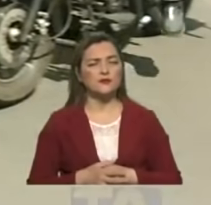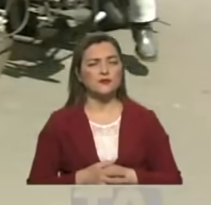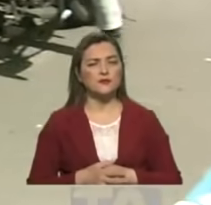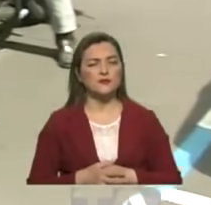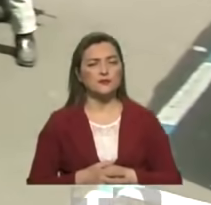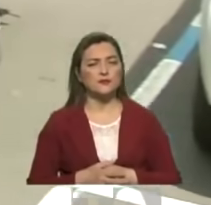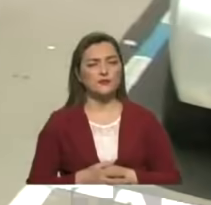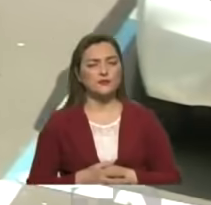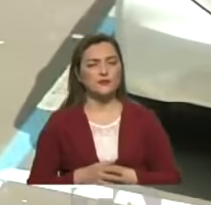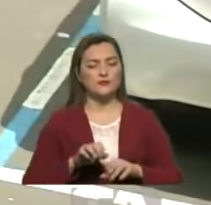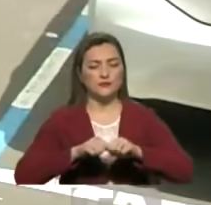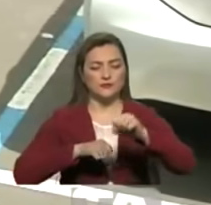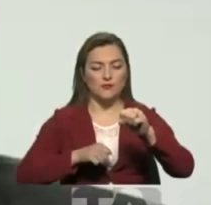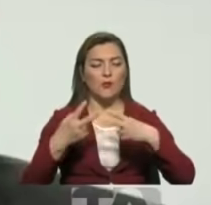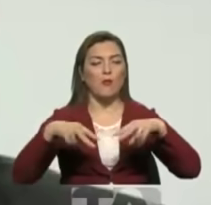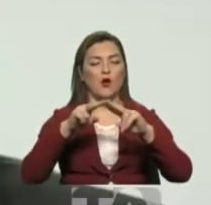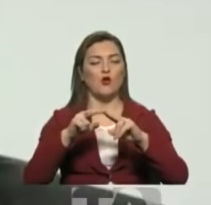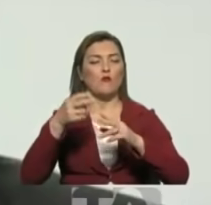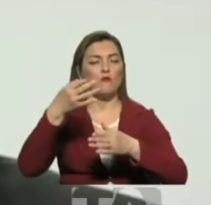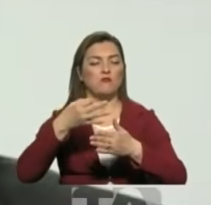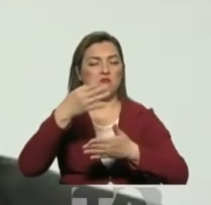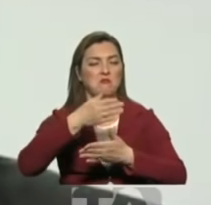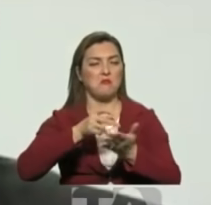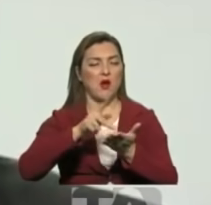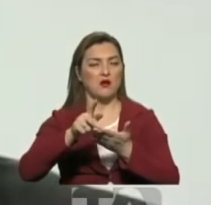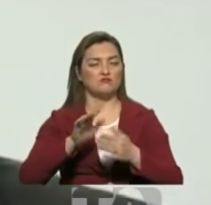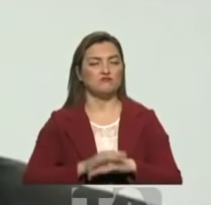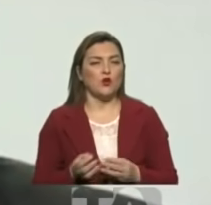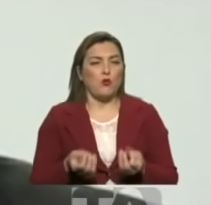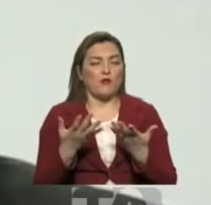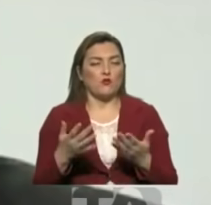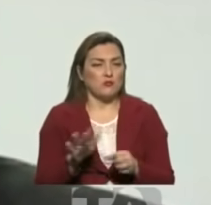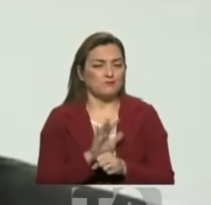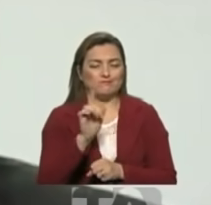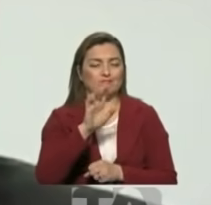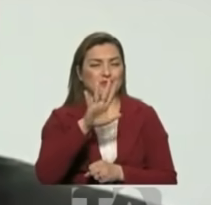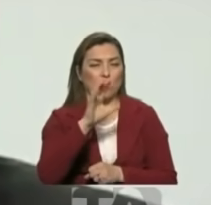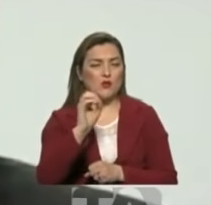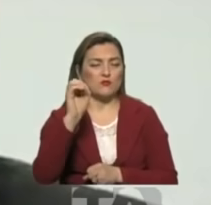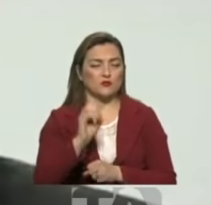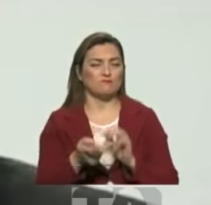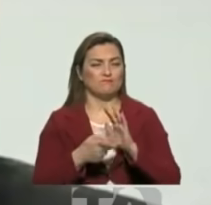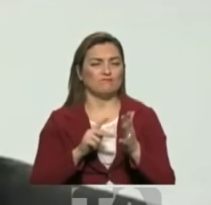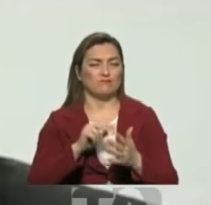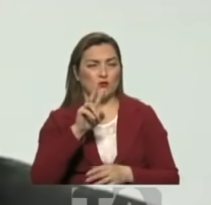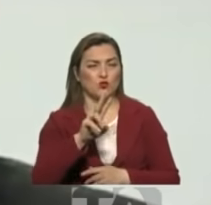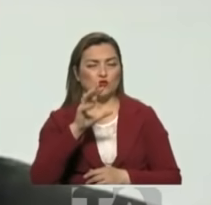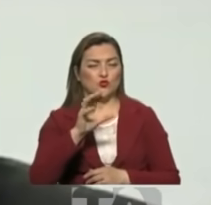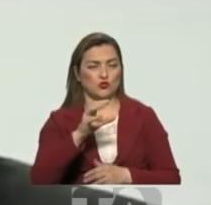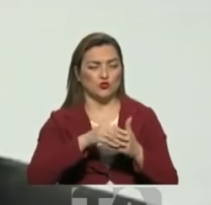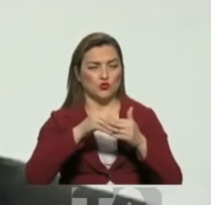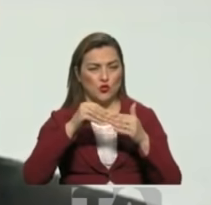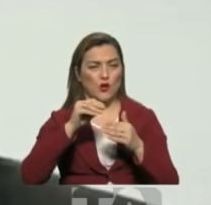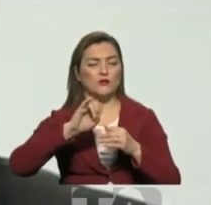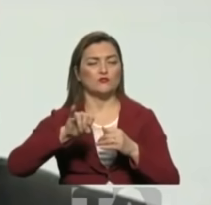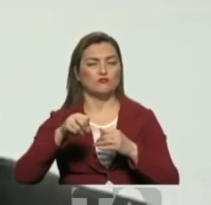también la regulación de una tarifa. Se cobrará el 50% de la tarifa que actualmente se cobra a los vehículos por